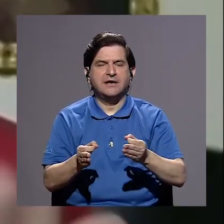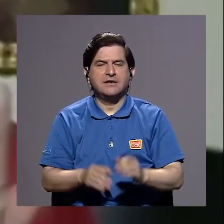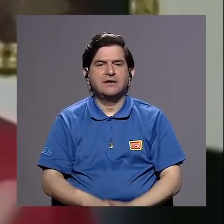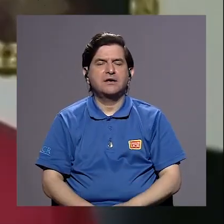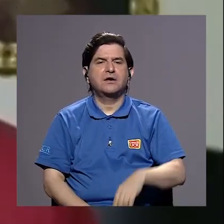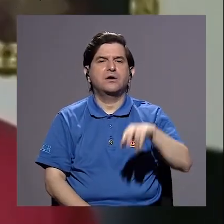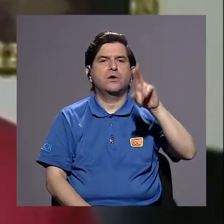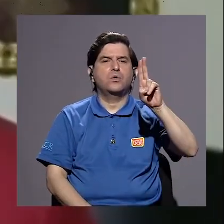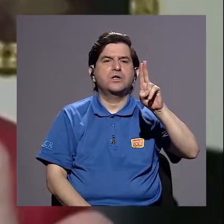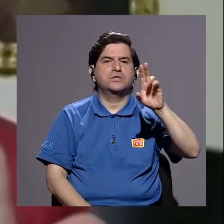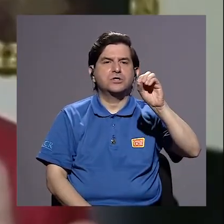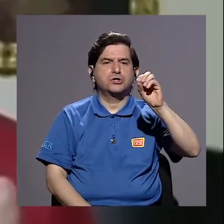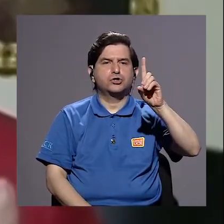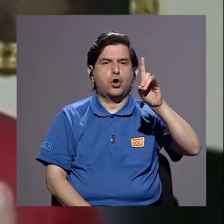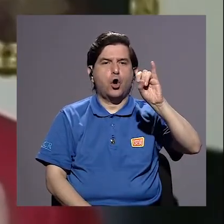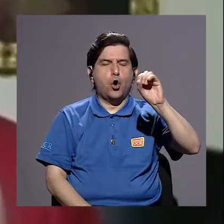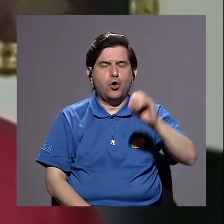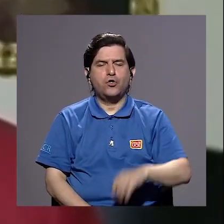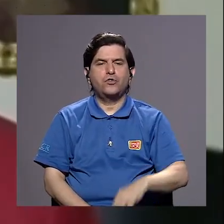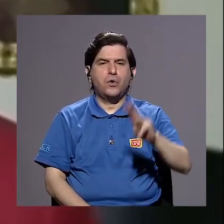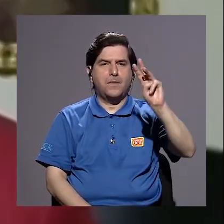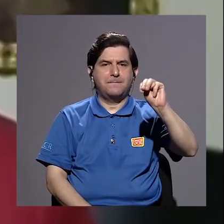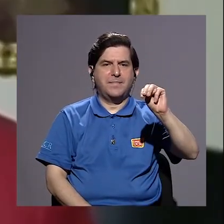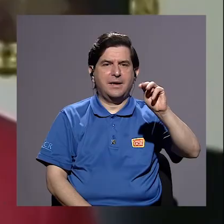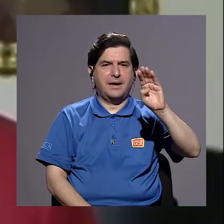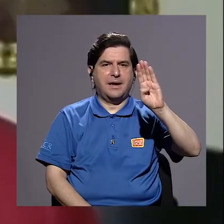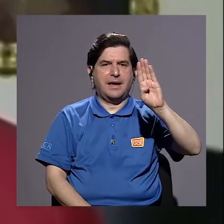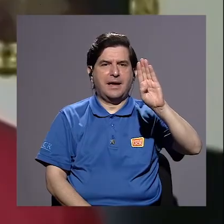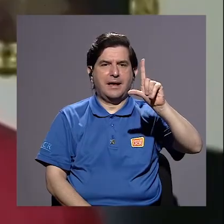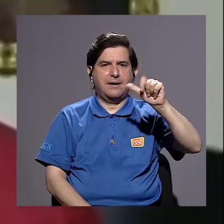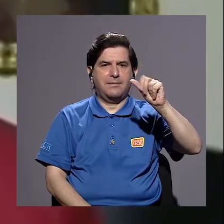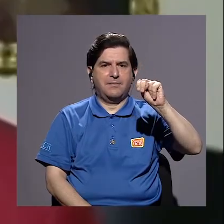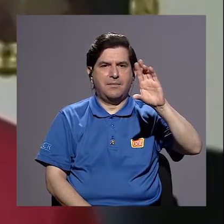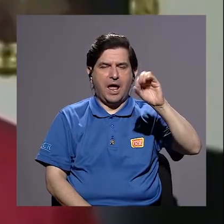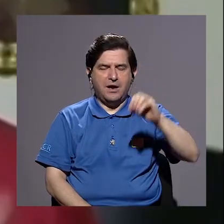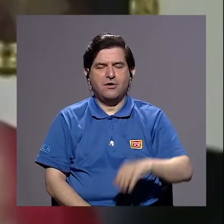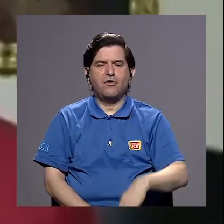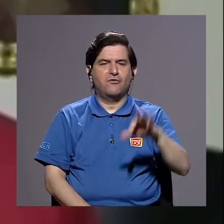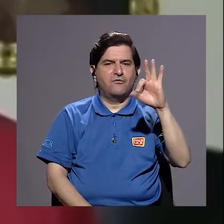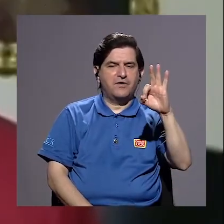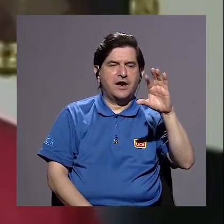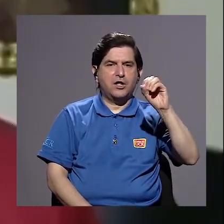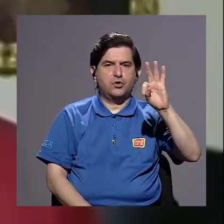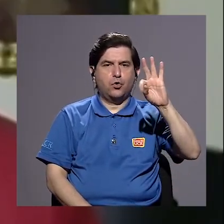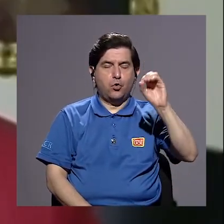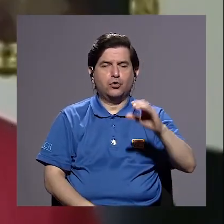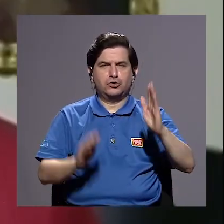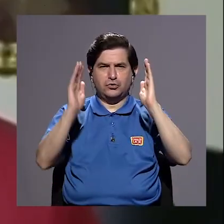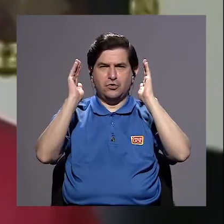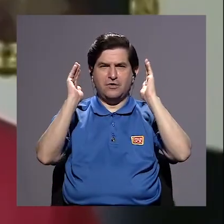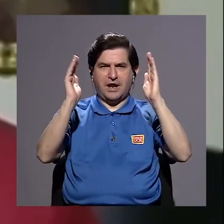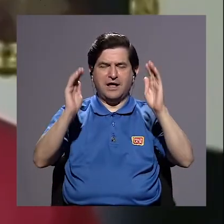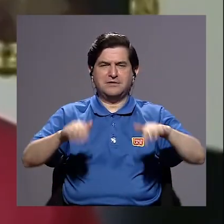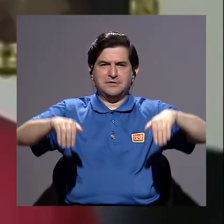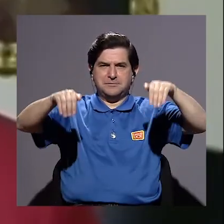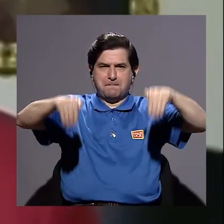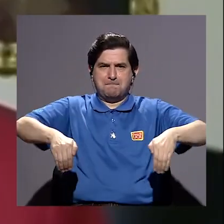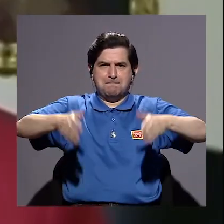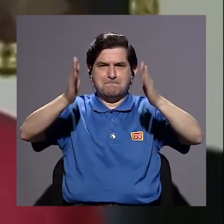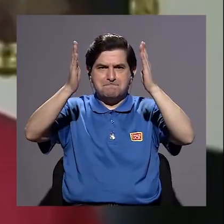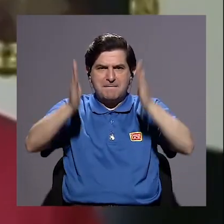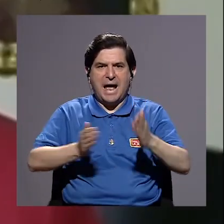cuando don Ulises Odio, cuando don Miguel Blanco, cuando don Fernando Coto, cuando todos los grandes